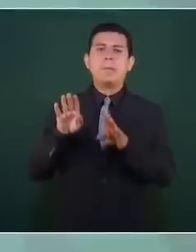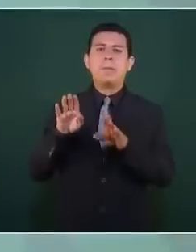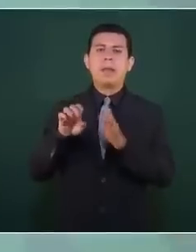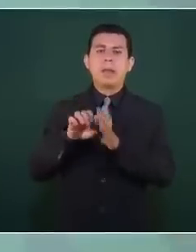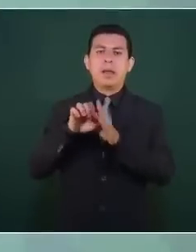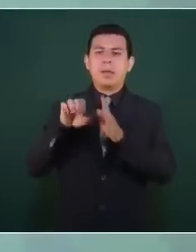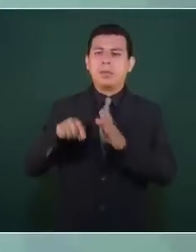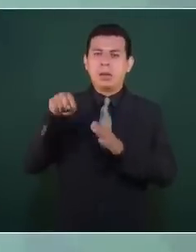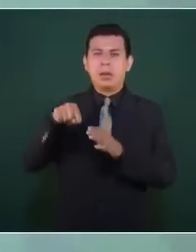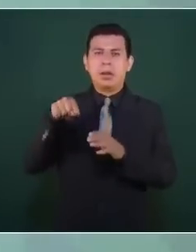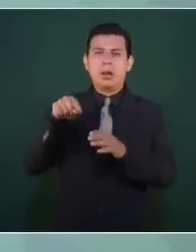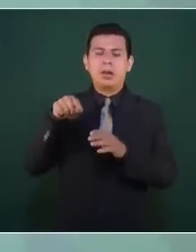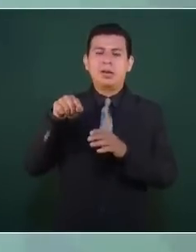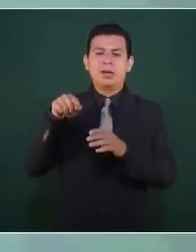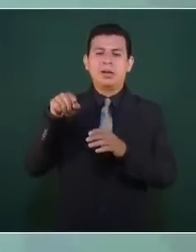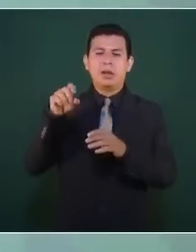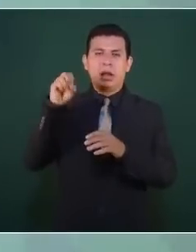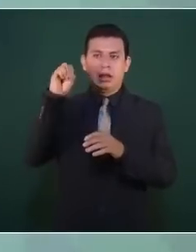en Oaxaca.